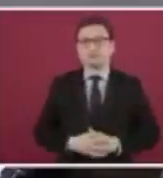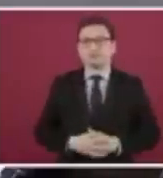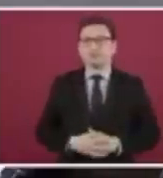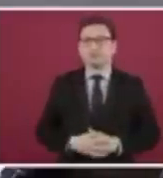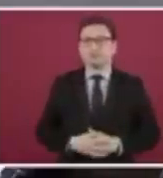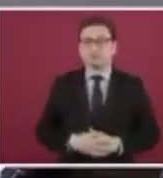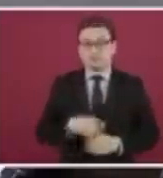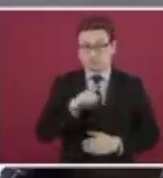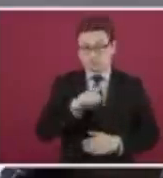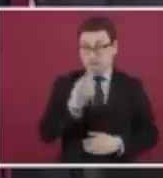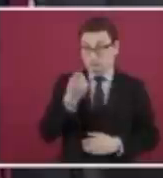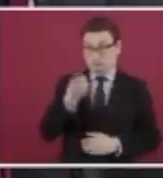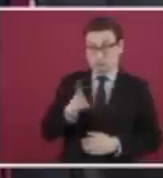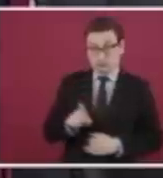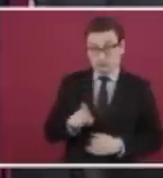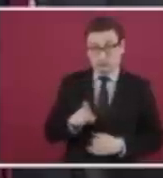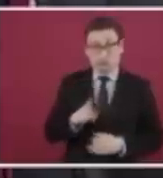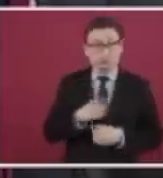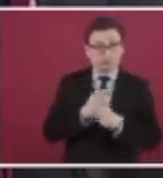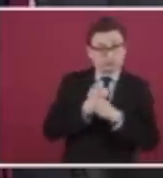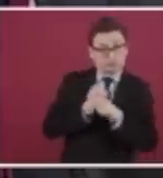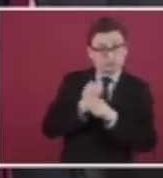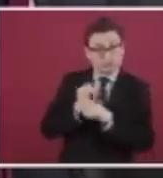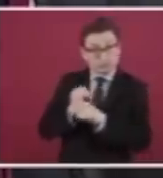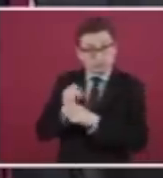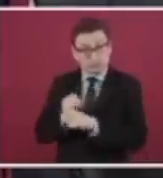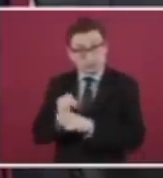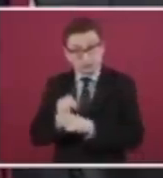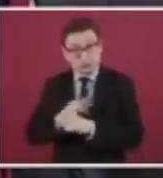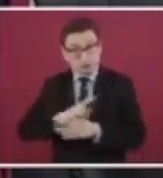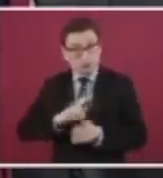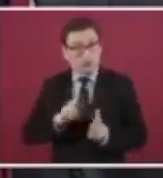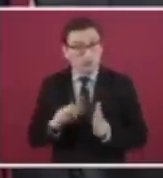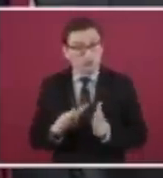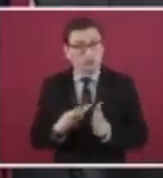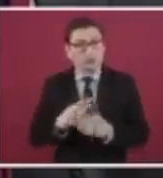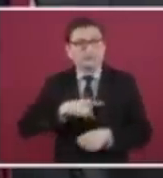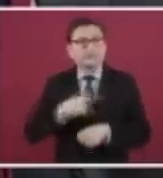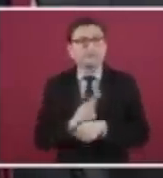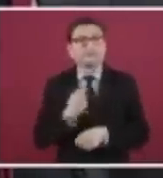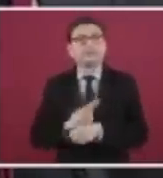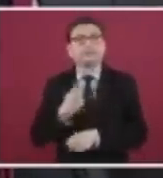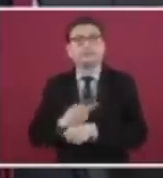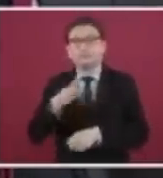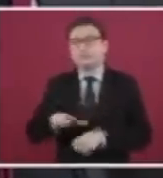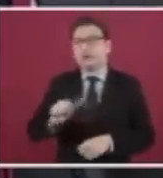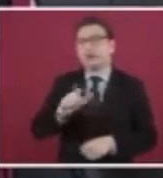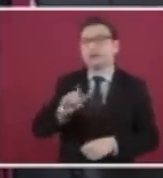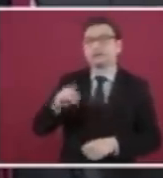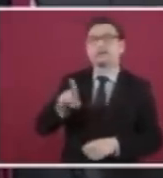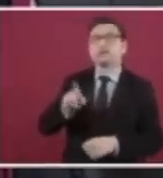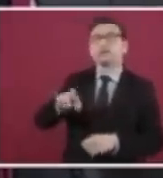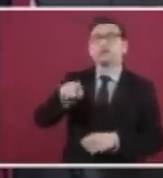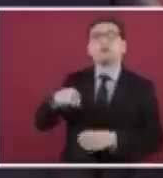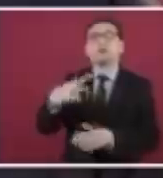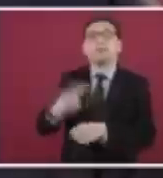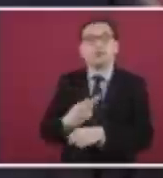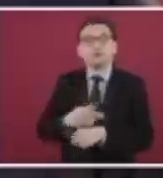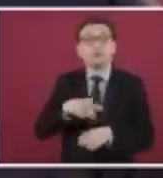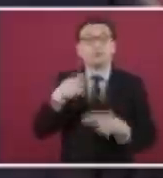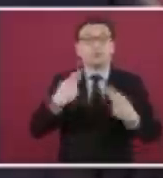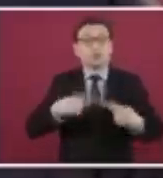Instrucción de que pues se indague de nuevo, se reactiven las investigaciones de qué fue lo que sucedió en Allende, porque son